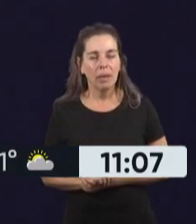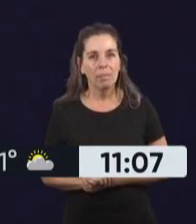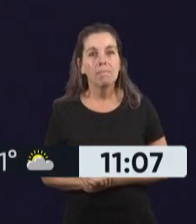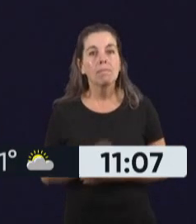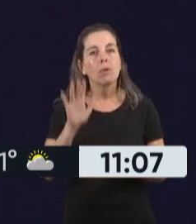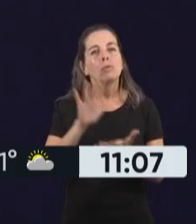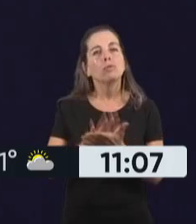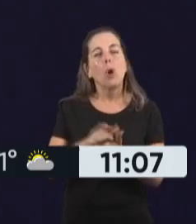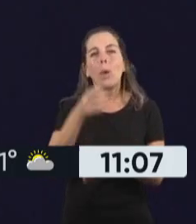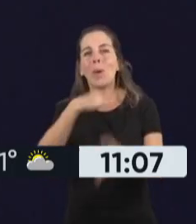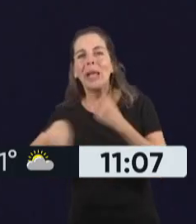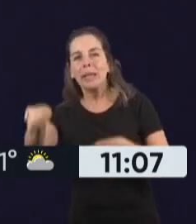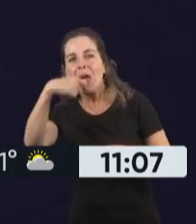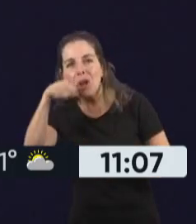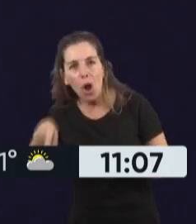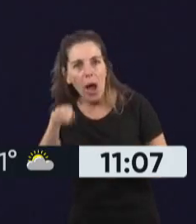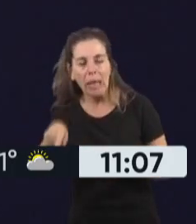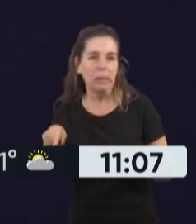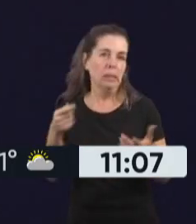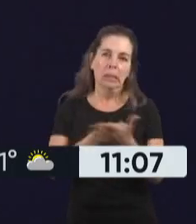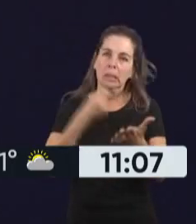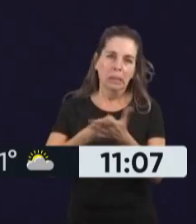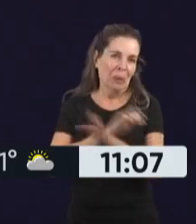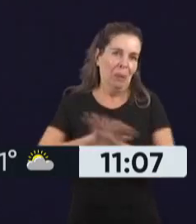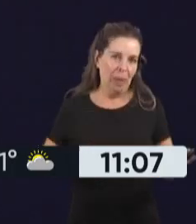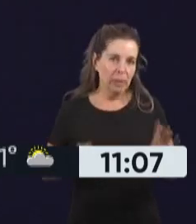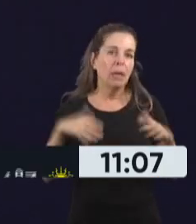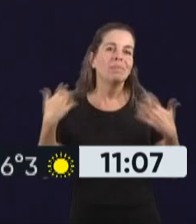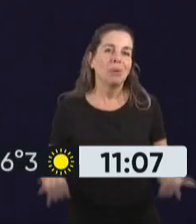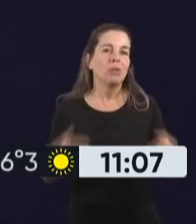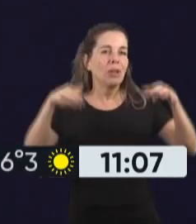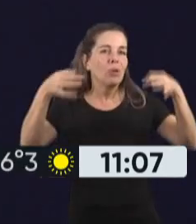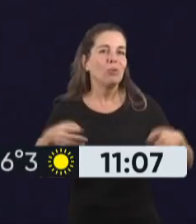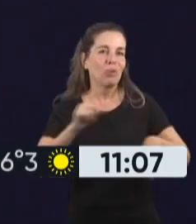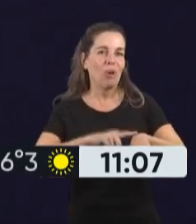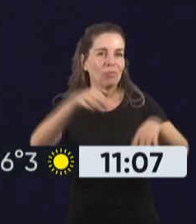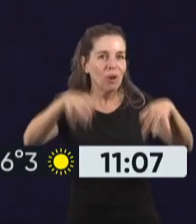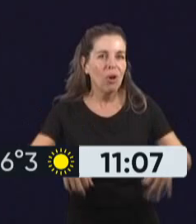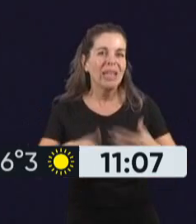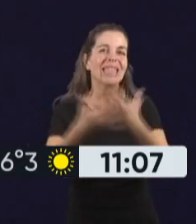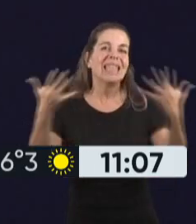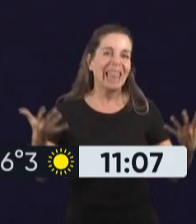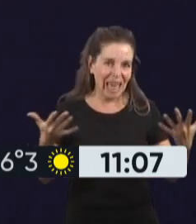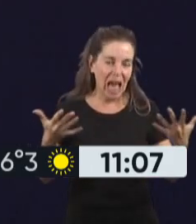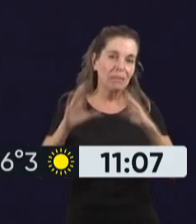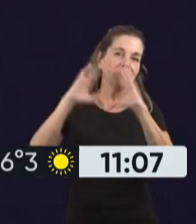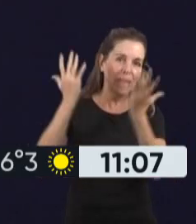el Tráfico Ilícito de Drogas. Comunicarles, aprovechando por supuesto este día,